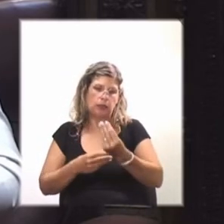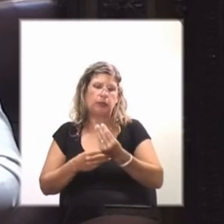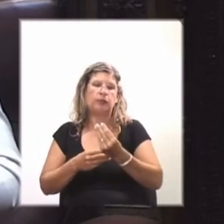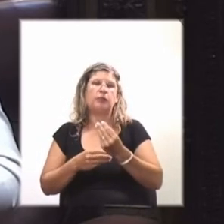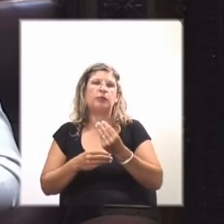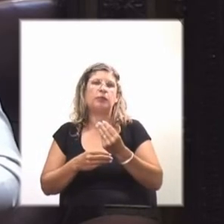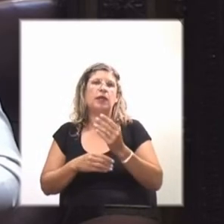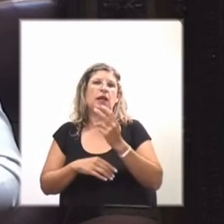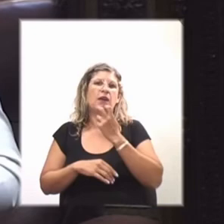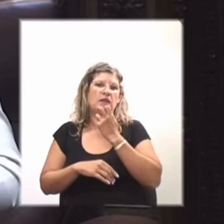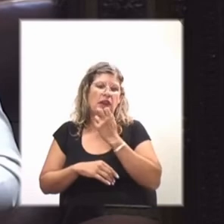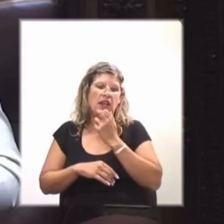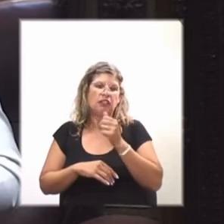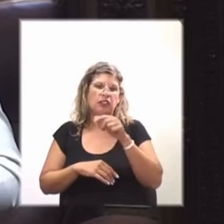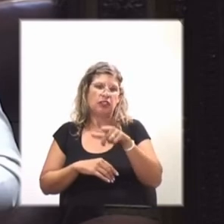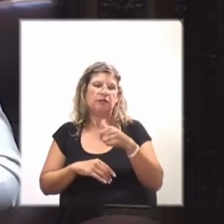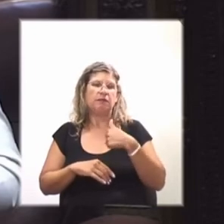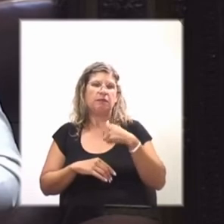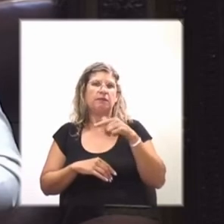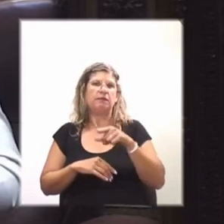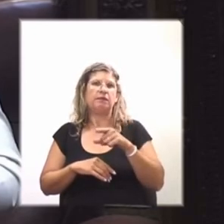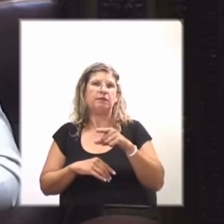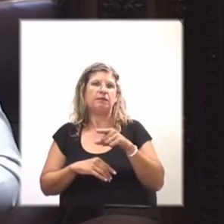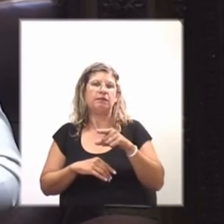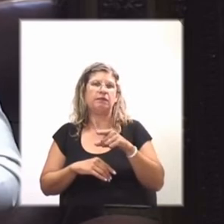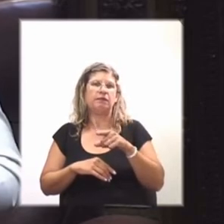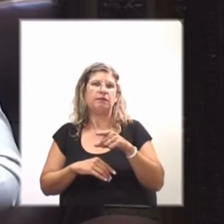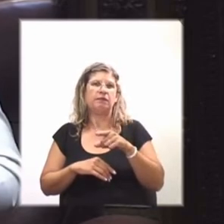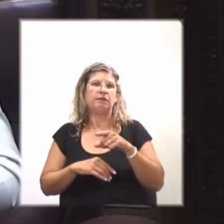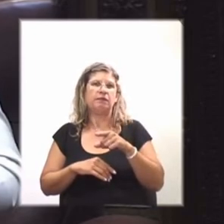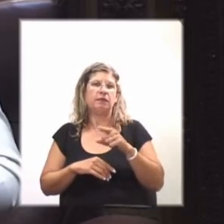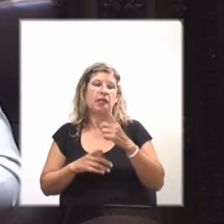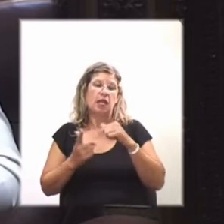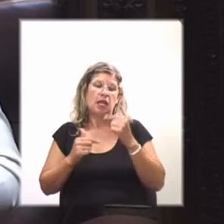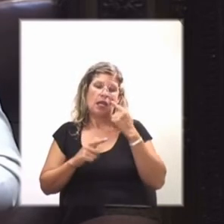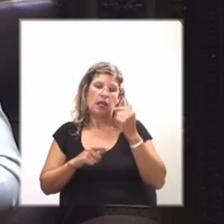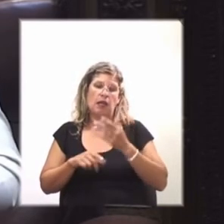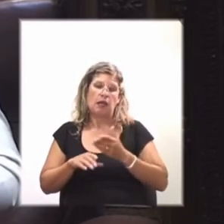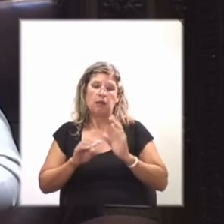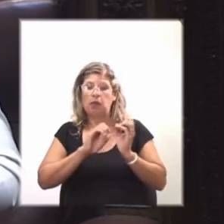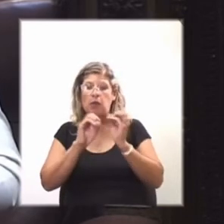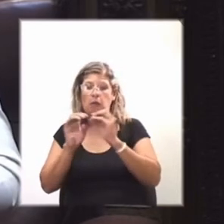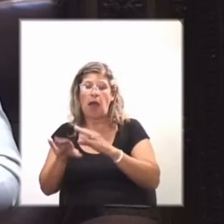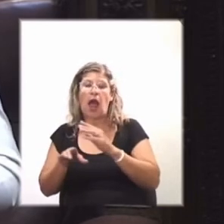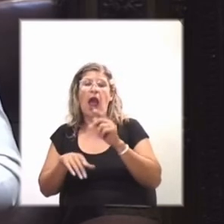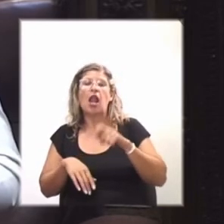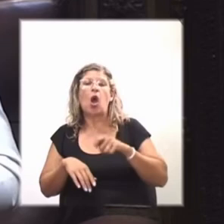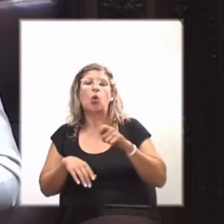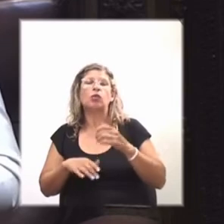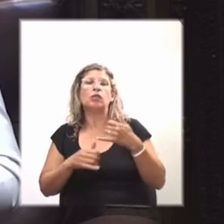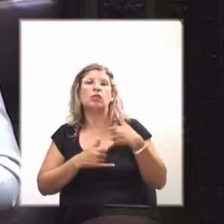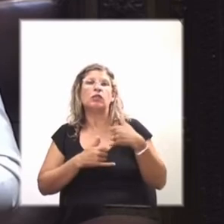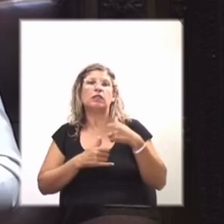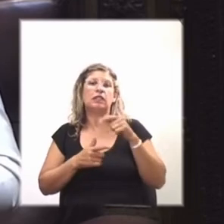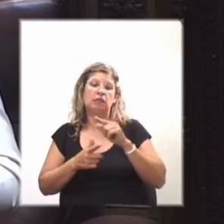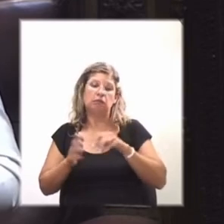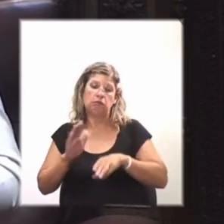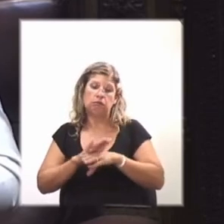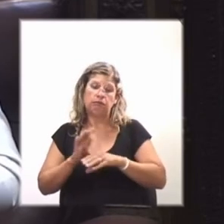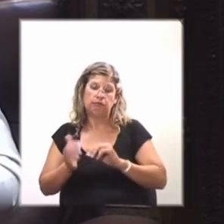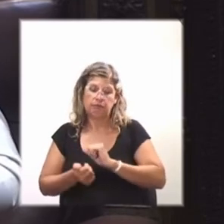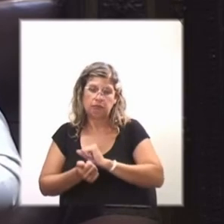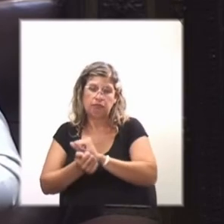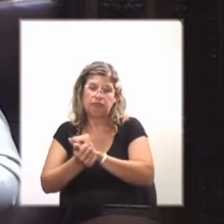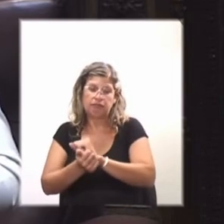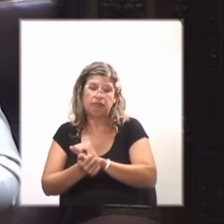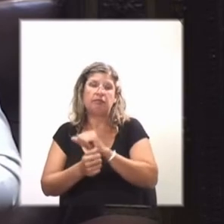dichos, anunció el pase de los antecedentes a la justicia militar y finalmente Valle fue detenido y